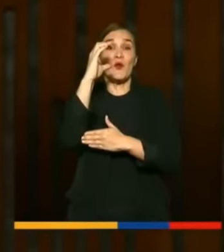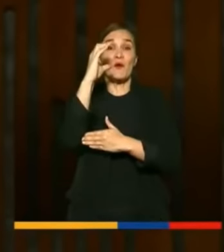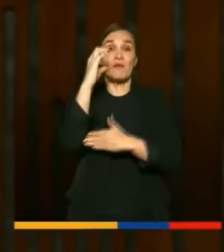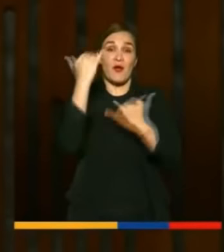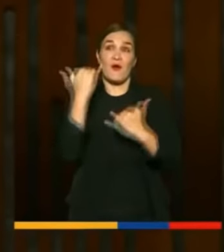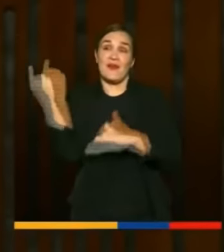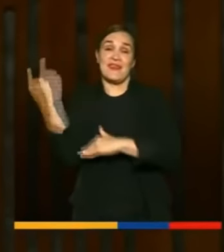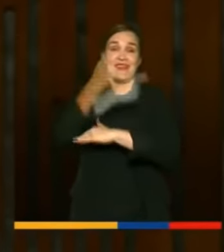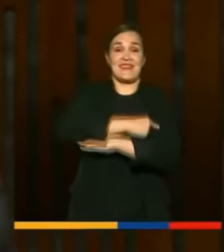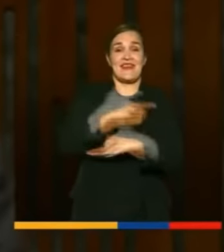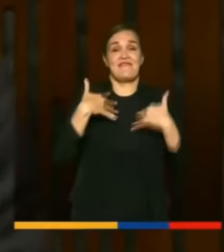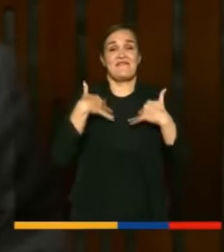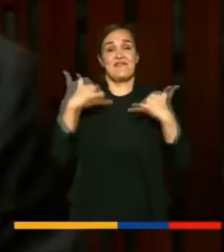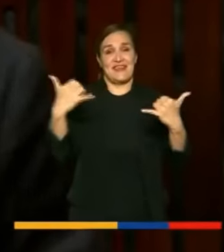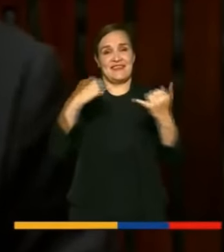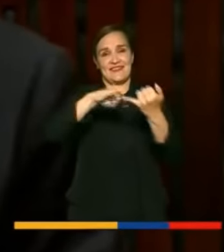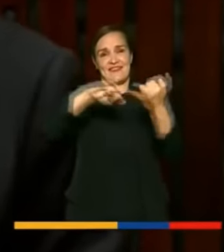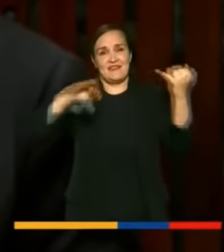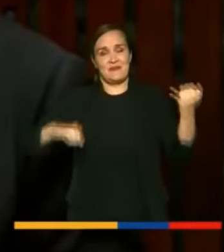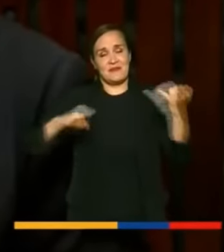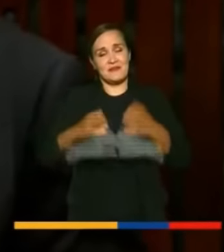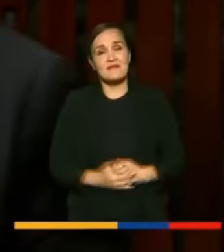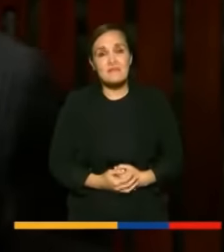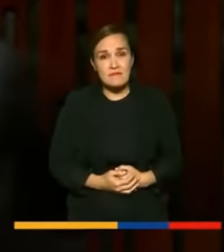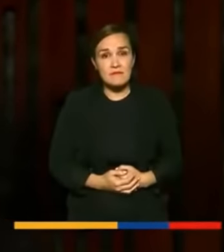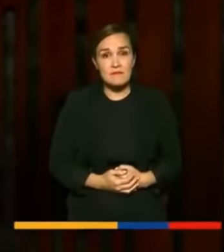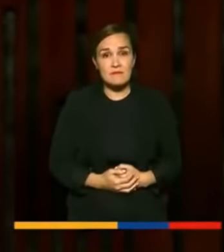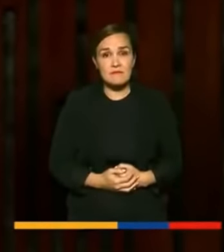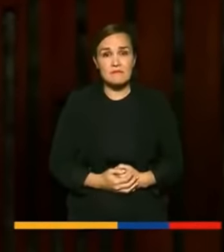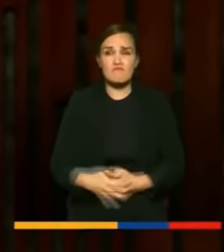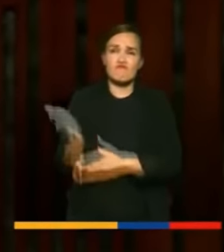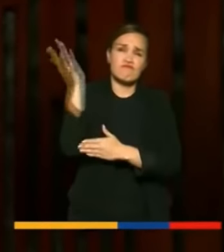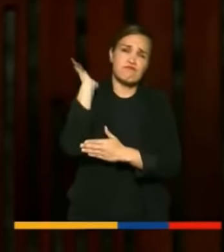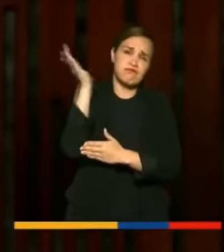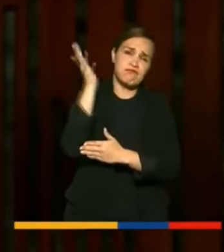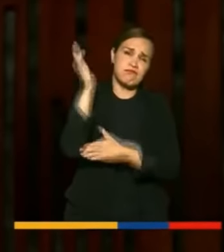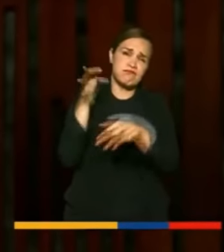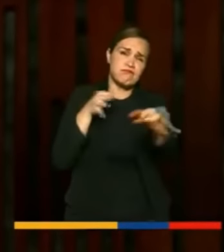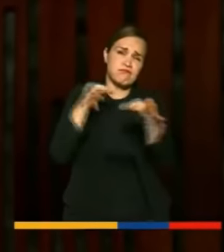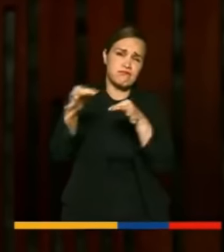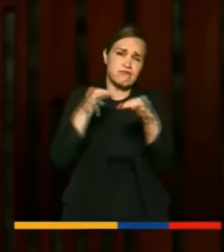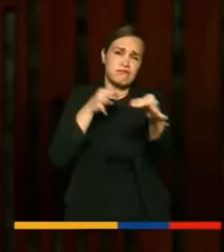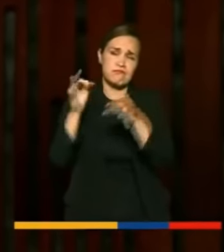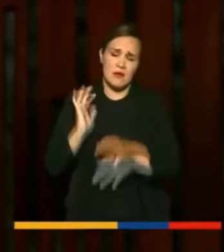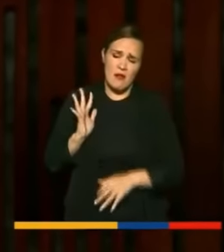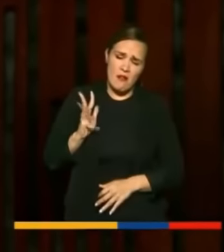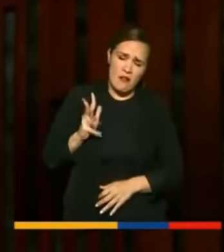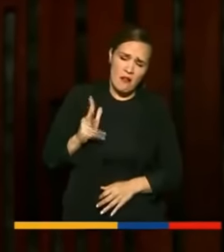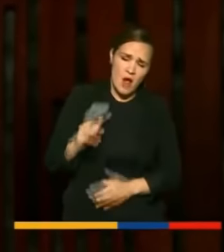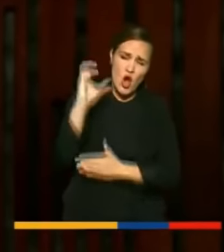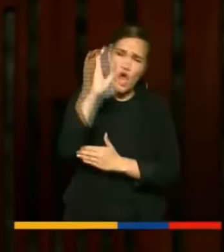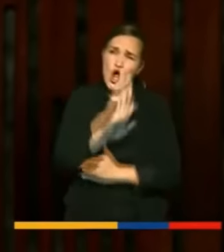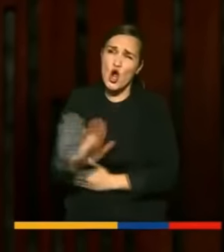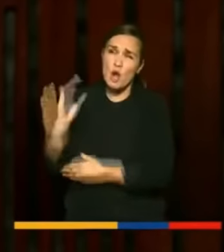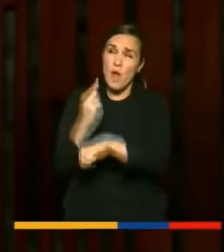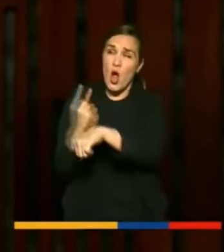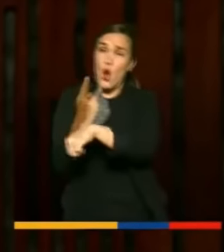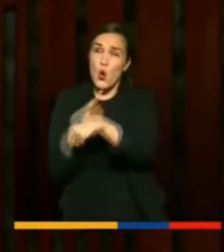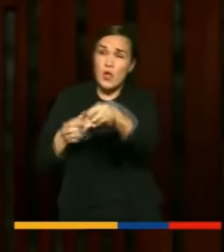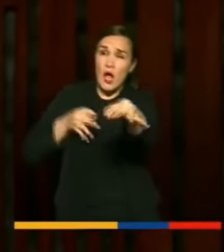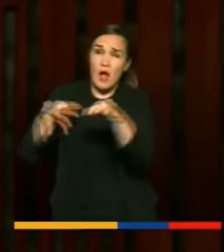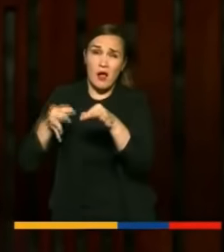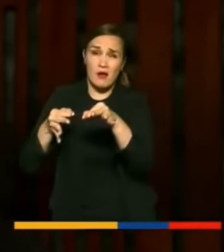independencia. Tenemos aquí más de una hora escuchando la descripción de un país que no existe y es